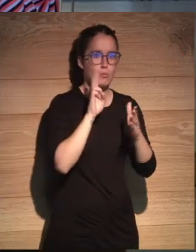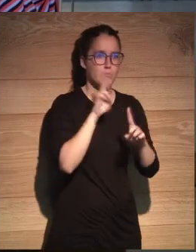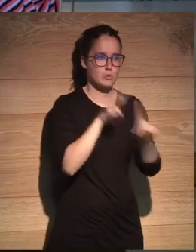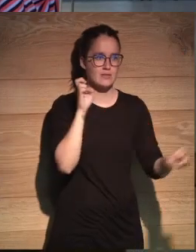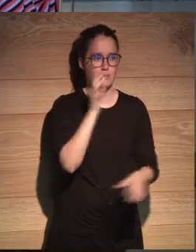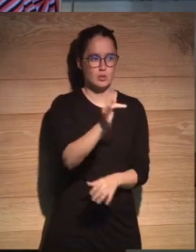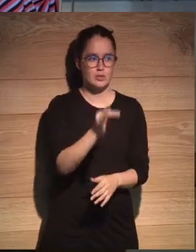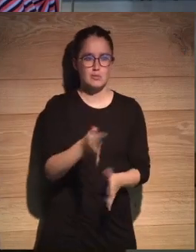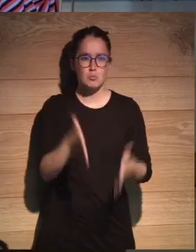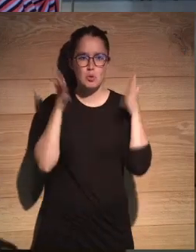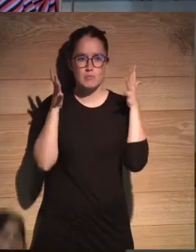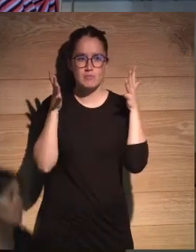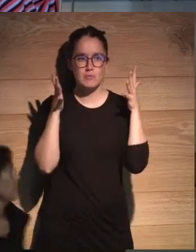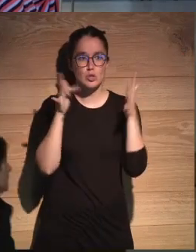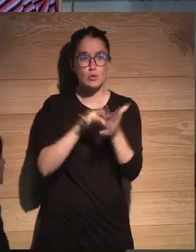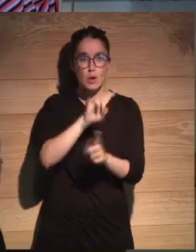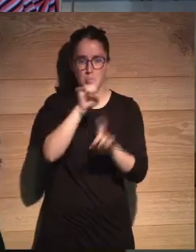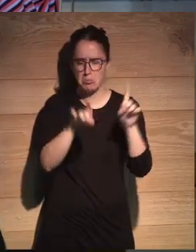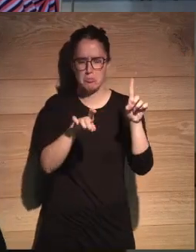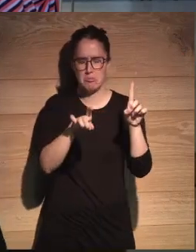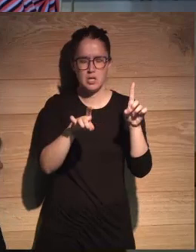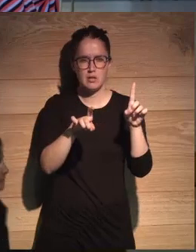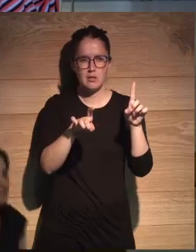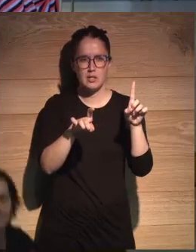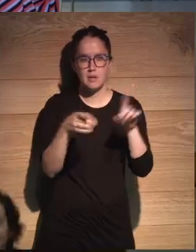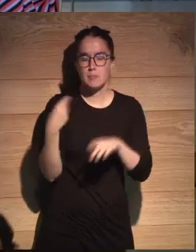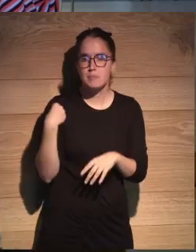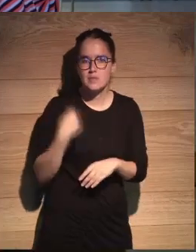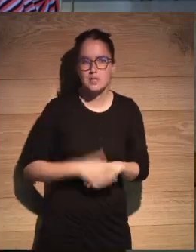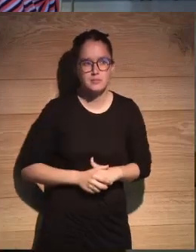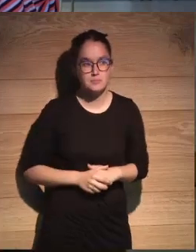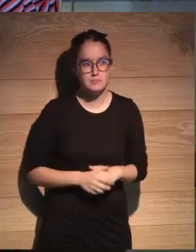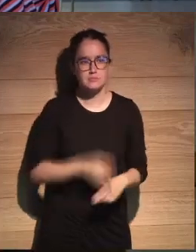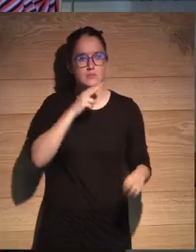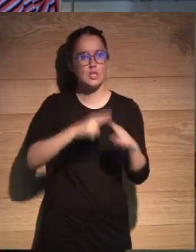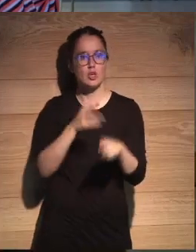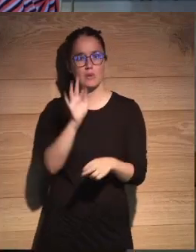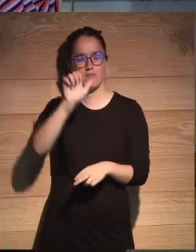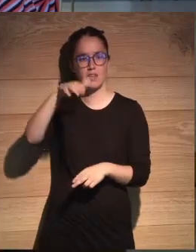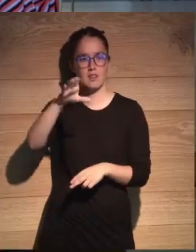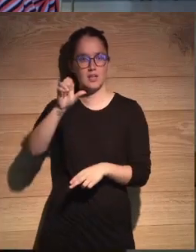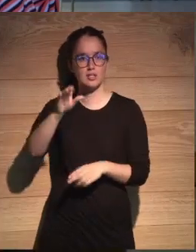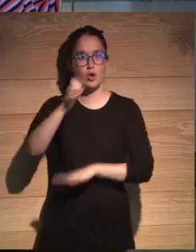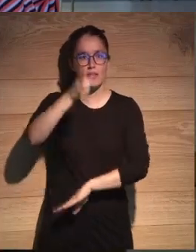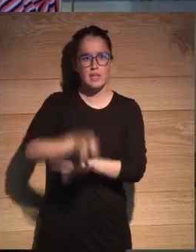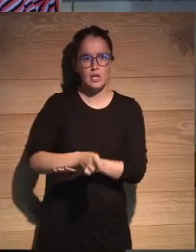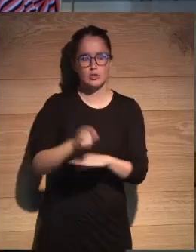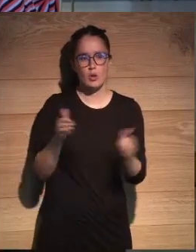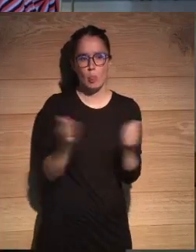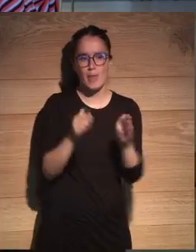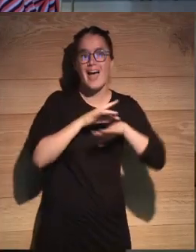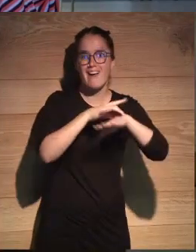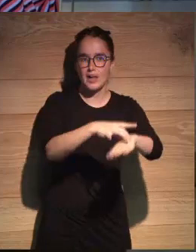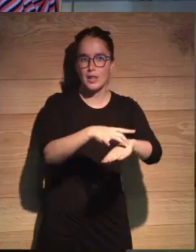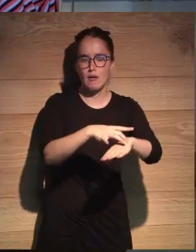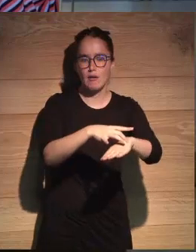Me encanta vuestro optimismo. ¿Teníamos una palabra pedida por allí? Sí, me llamo Francisco Sadurní, soy director de una pequeña